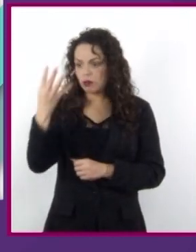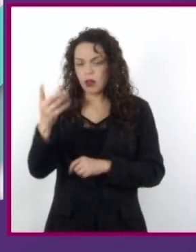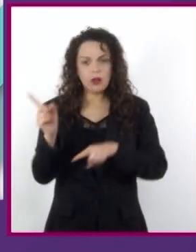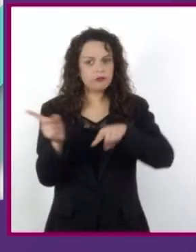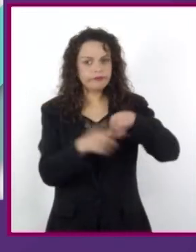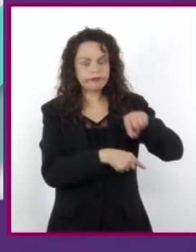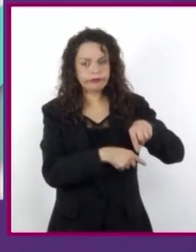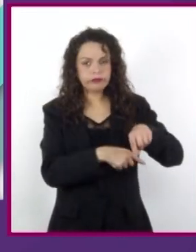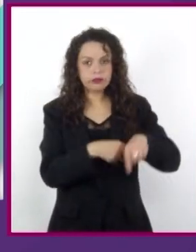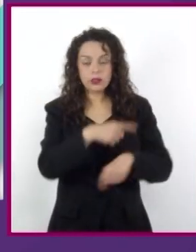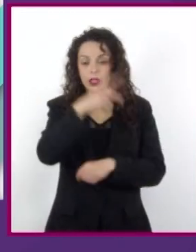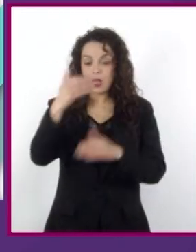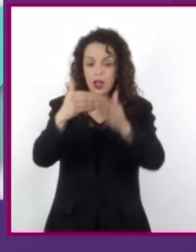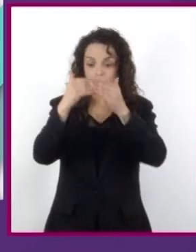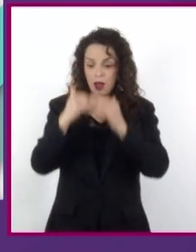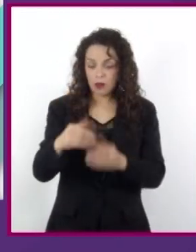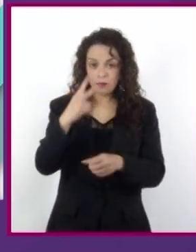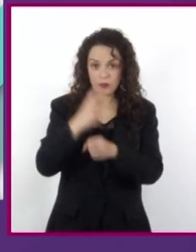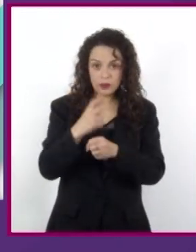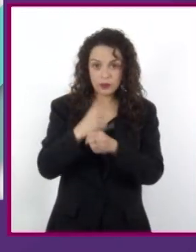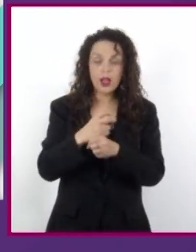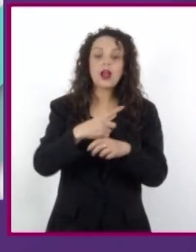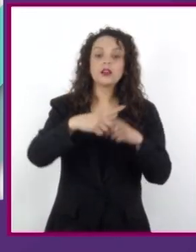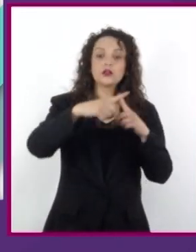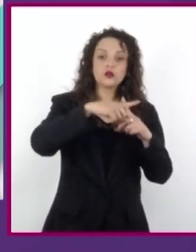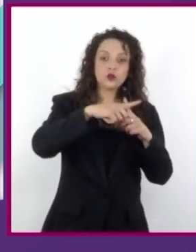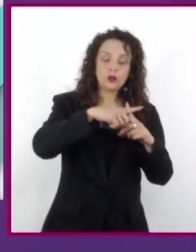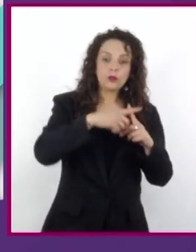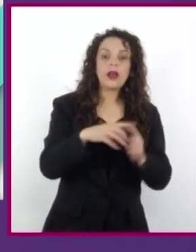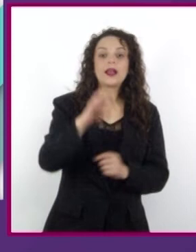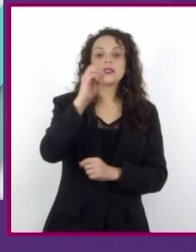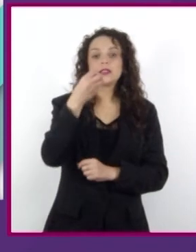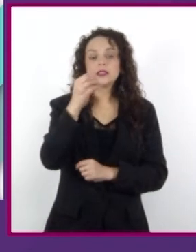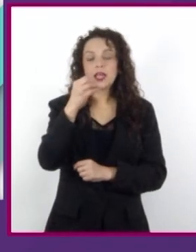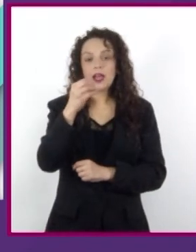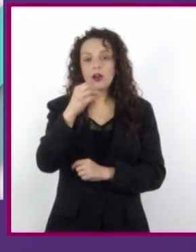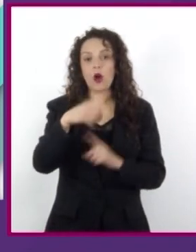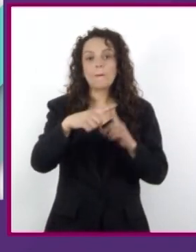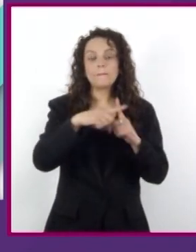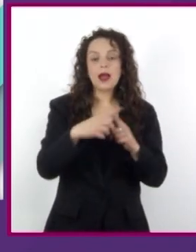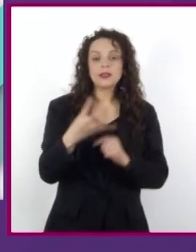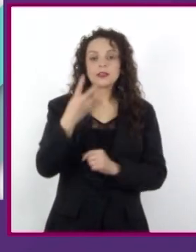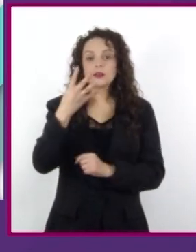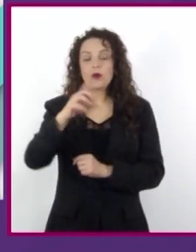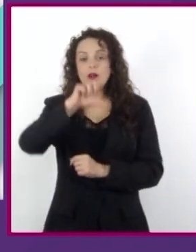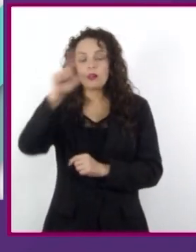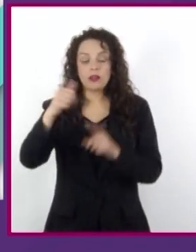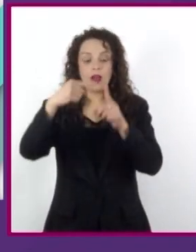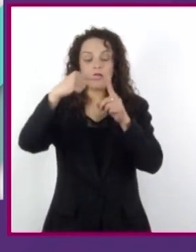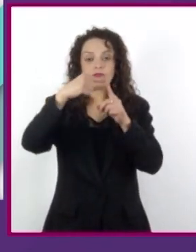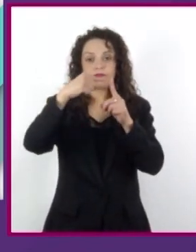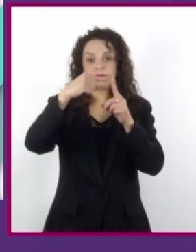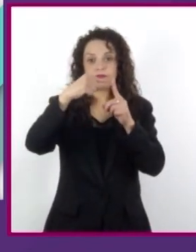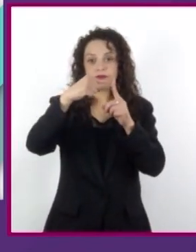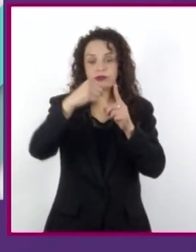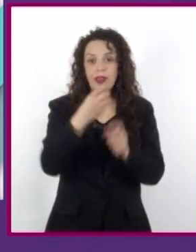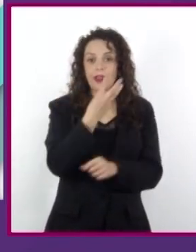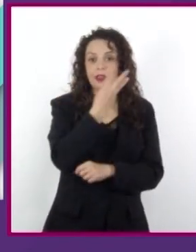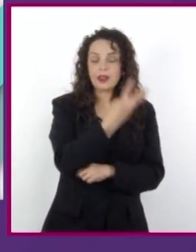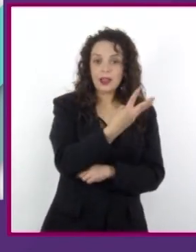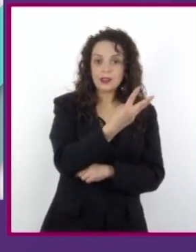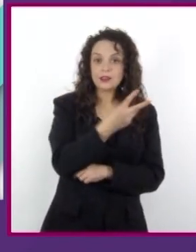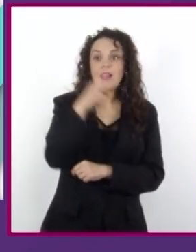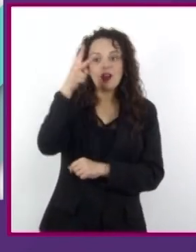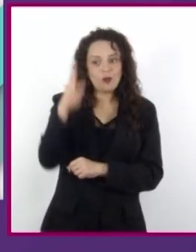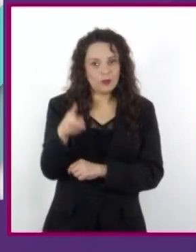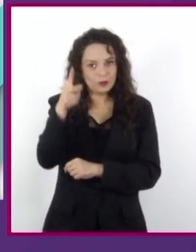y en el segundo miembro se suma 0 más 4 y posteriormente dividimos entre 3 a ambos